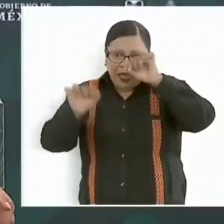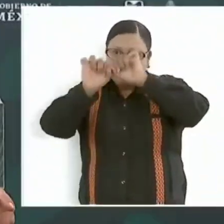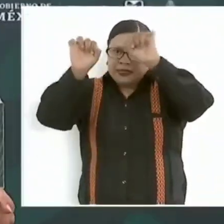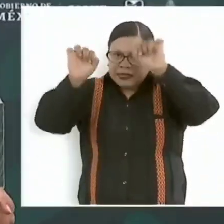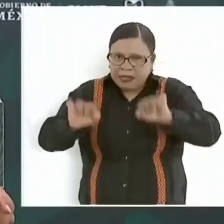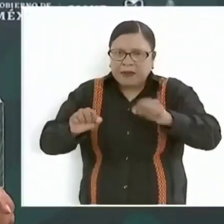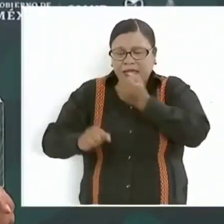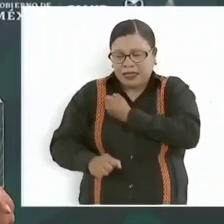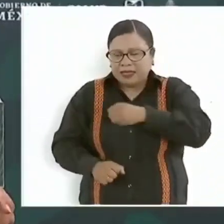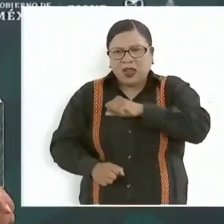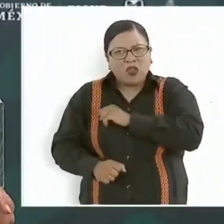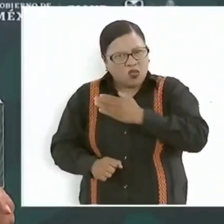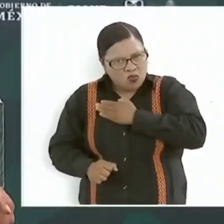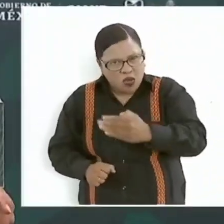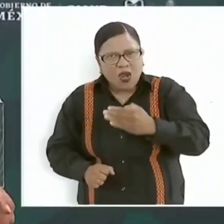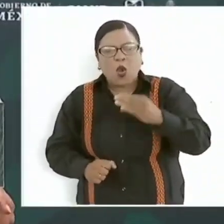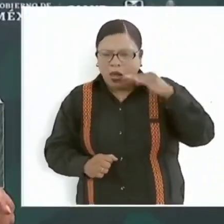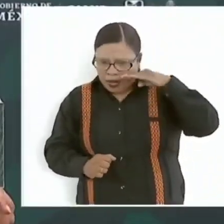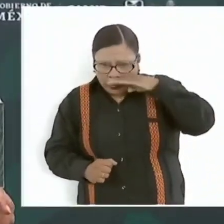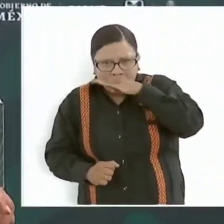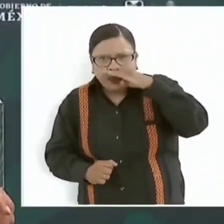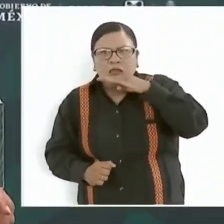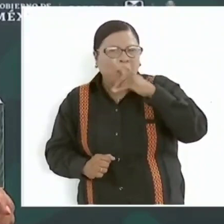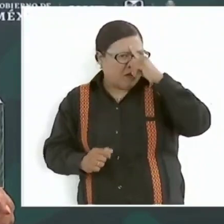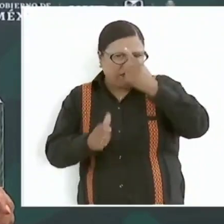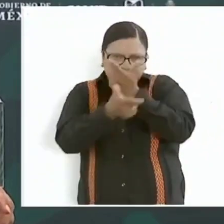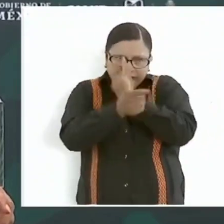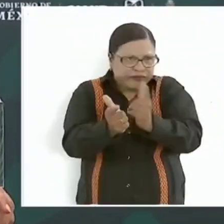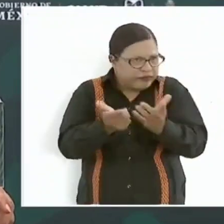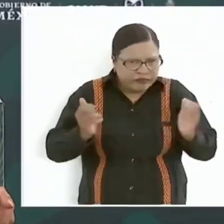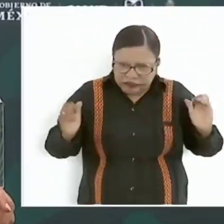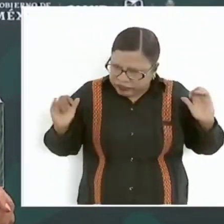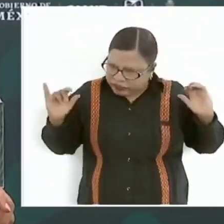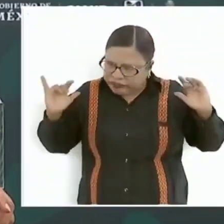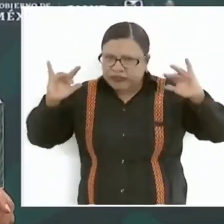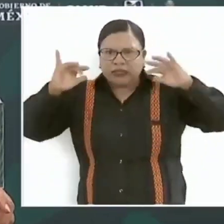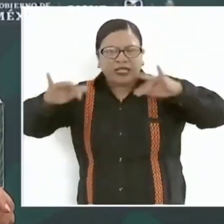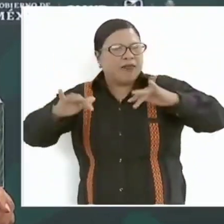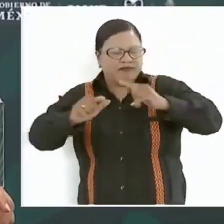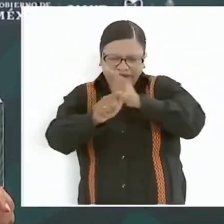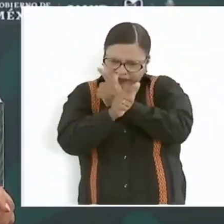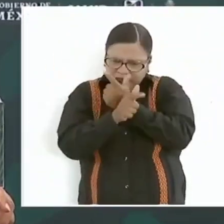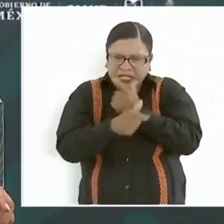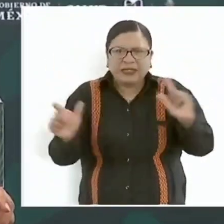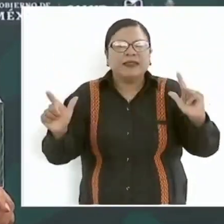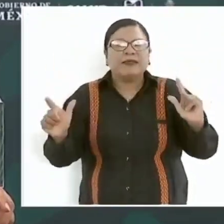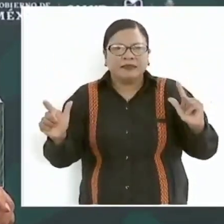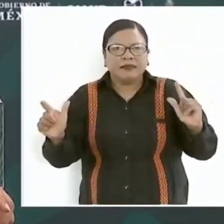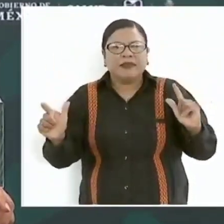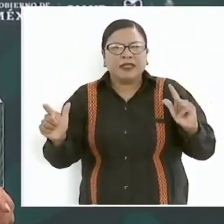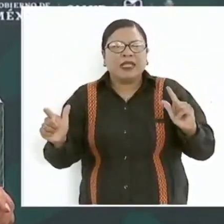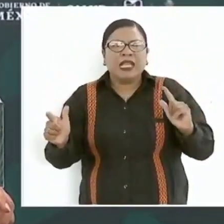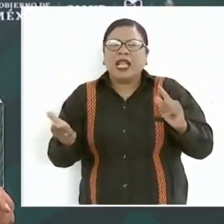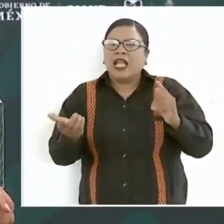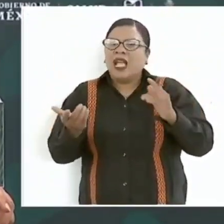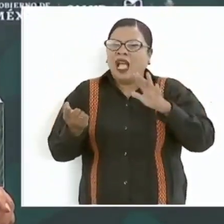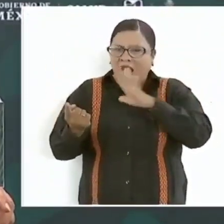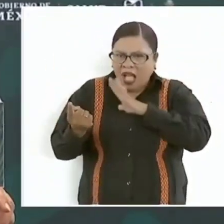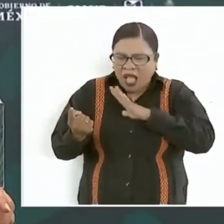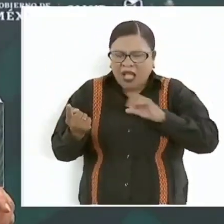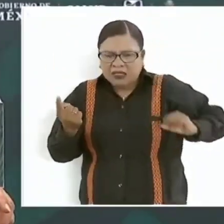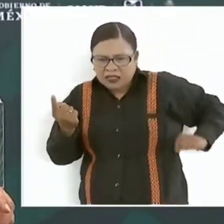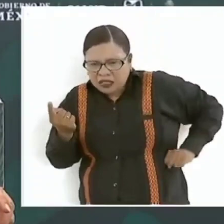de calidad, gratuito, universal, para todos, tengan o no tengan